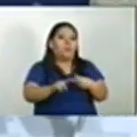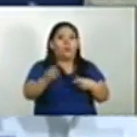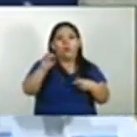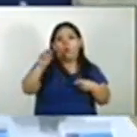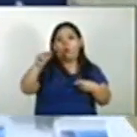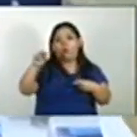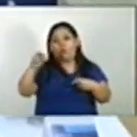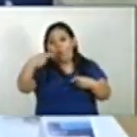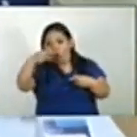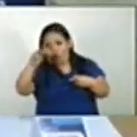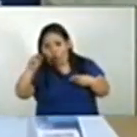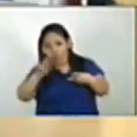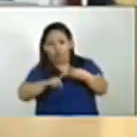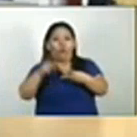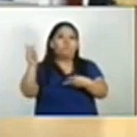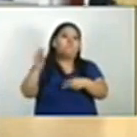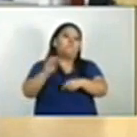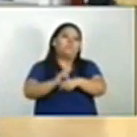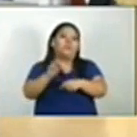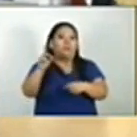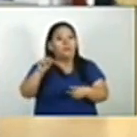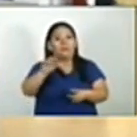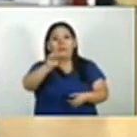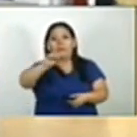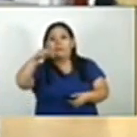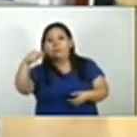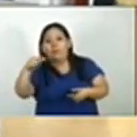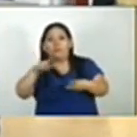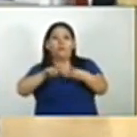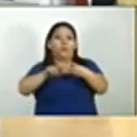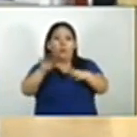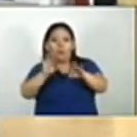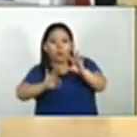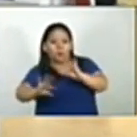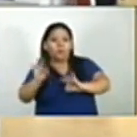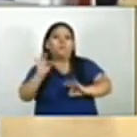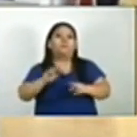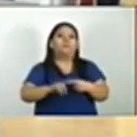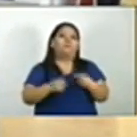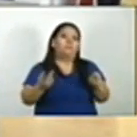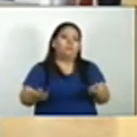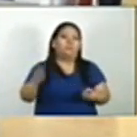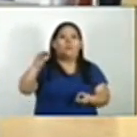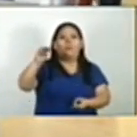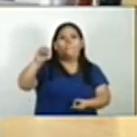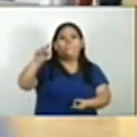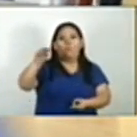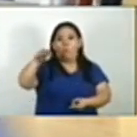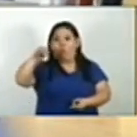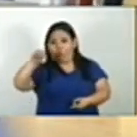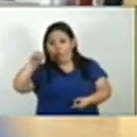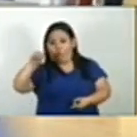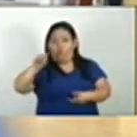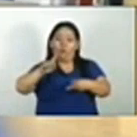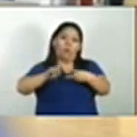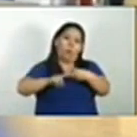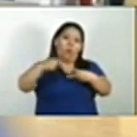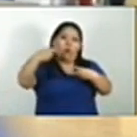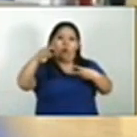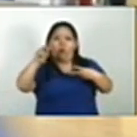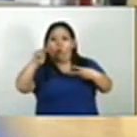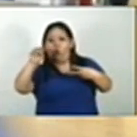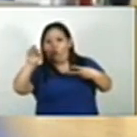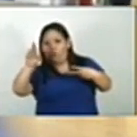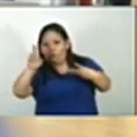Honor, Samsung y Motorola. Descuentos especiales en marcas seleccionadas como Motorola, Samsung y Honor, el cual